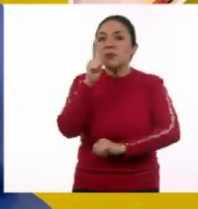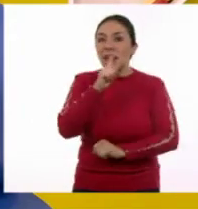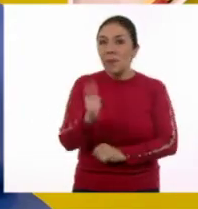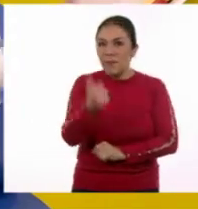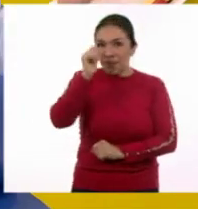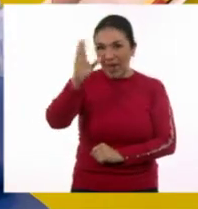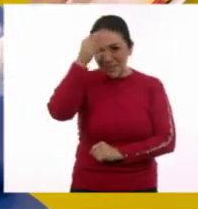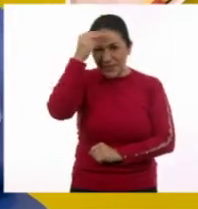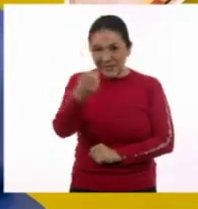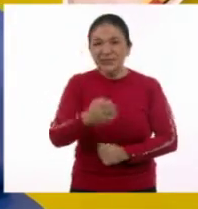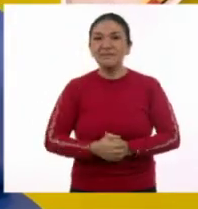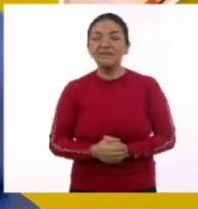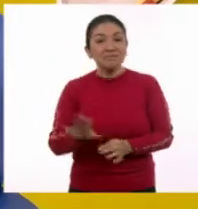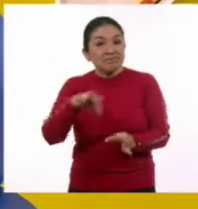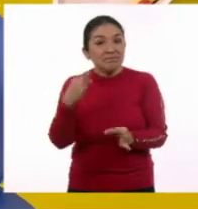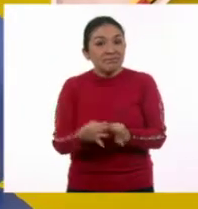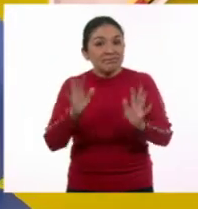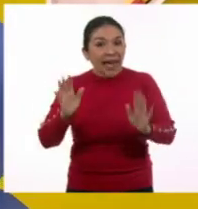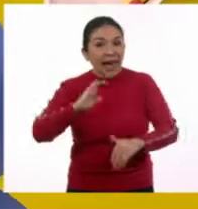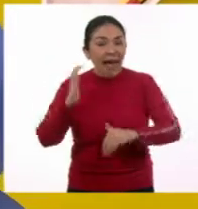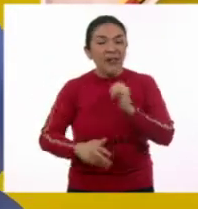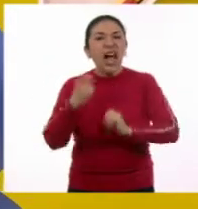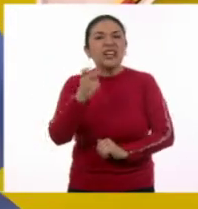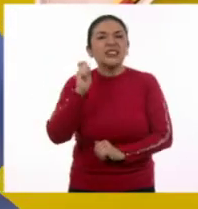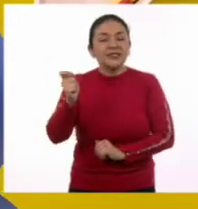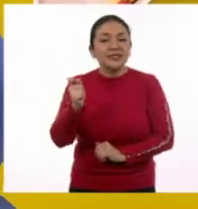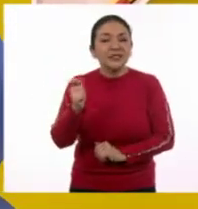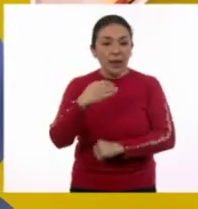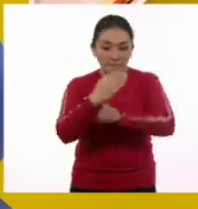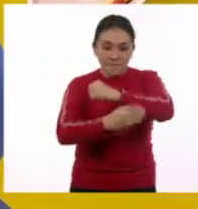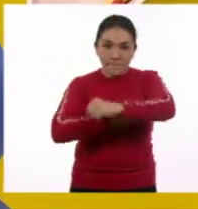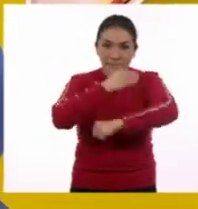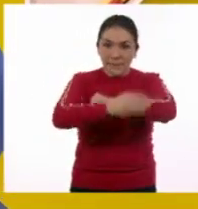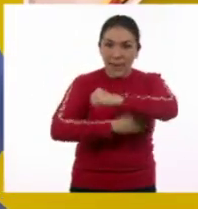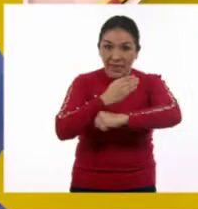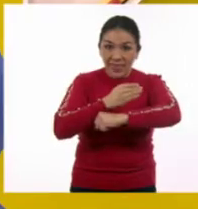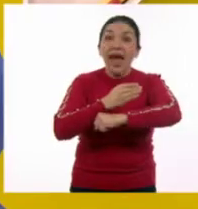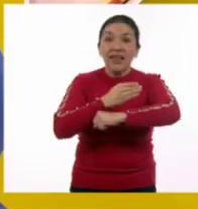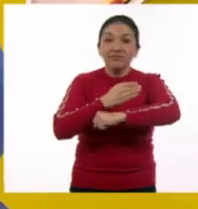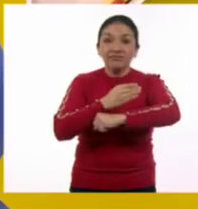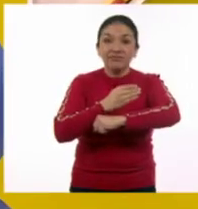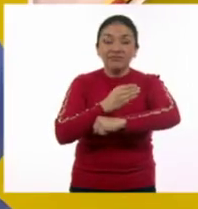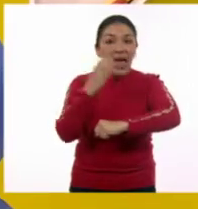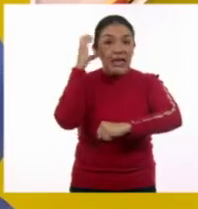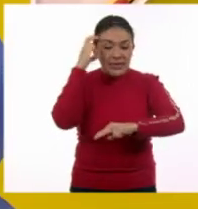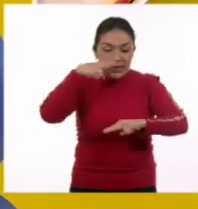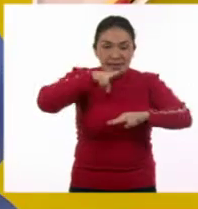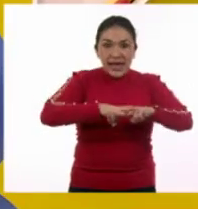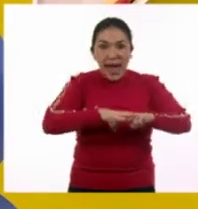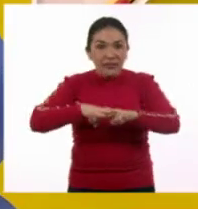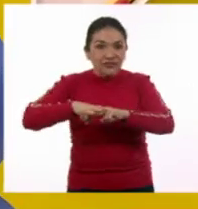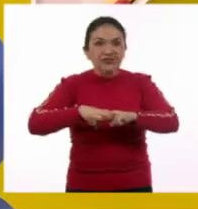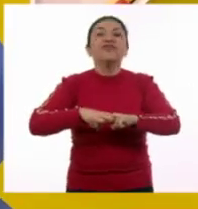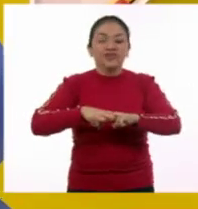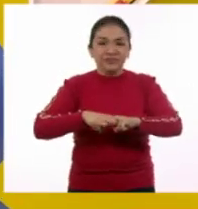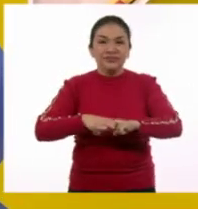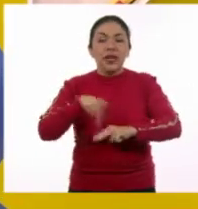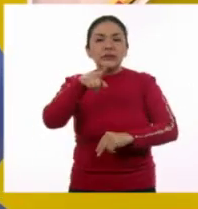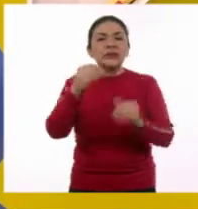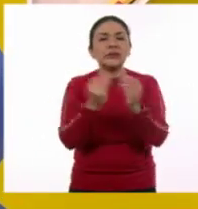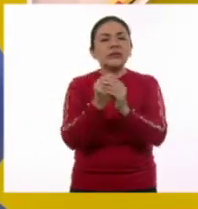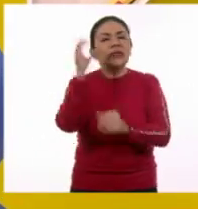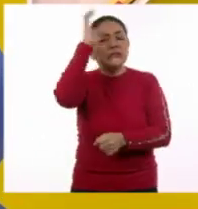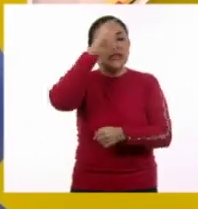materna listo terminamos esto fue vendas vendajes y camillas en tu asignatura